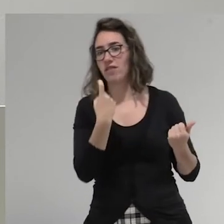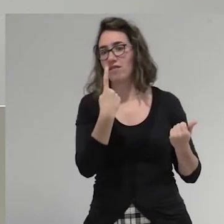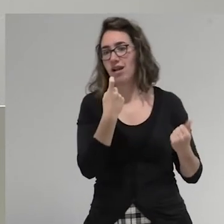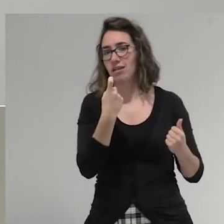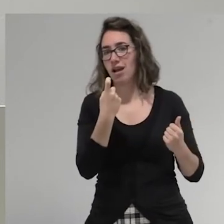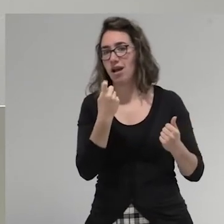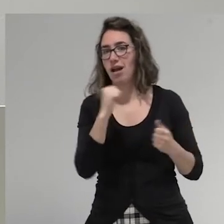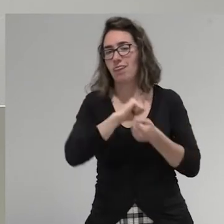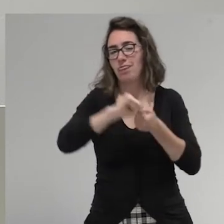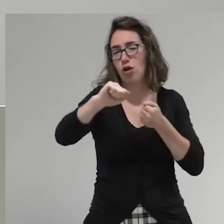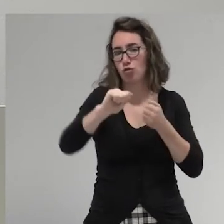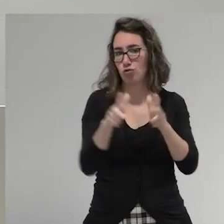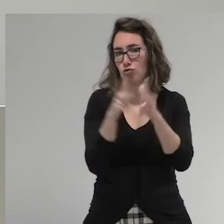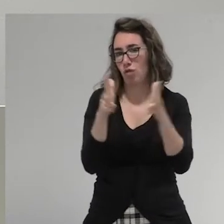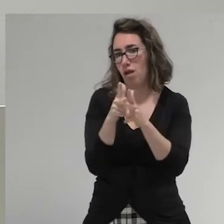el daño social. Y